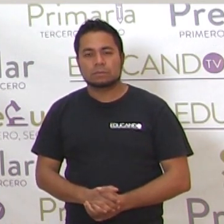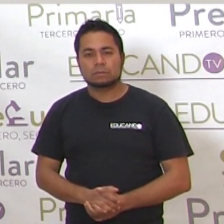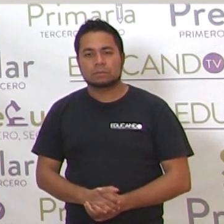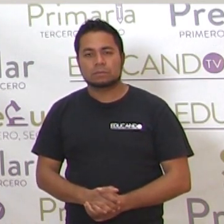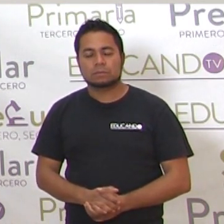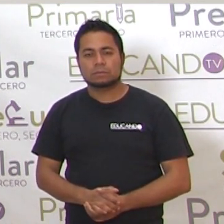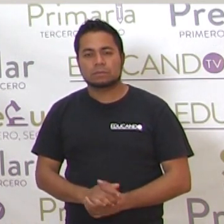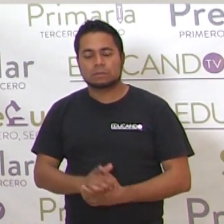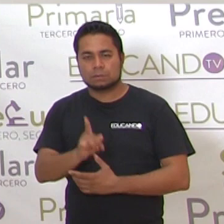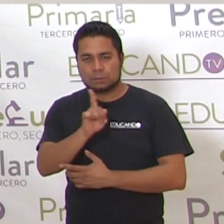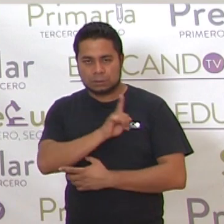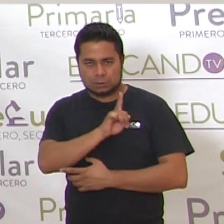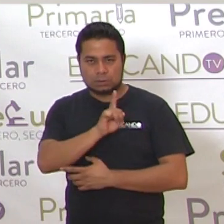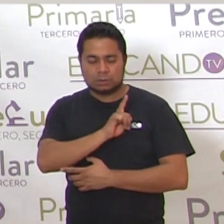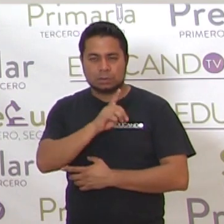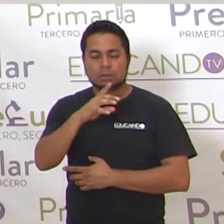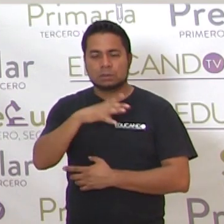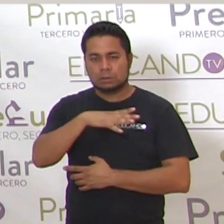pequeño